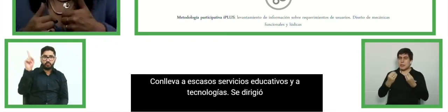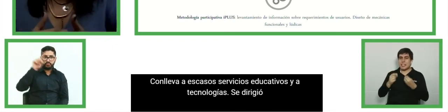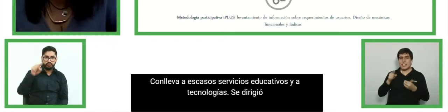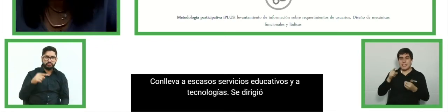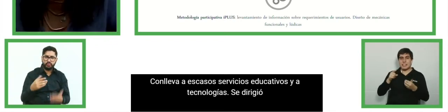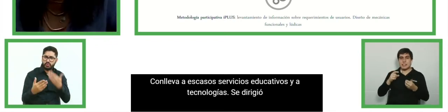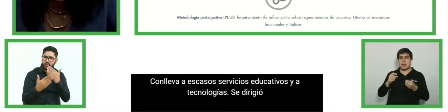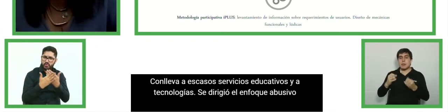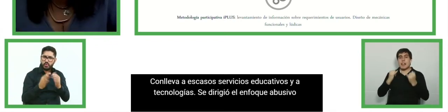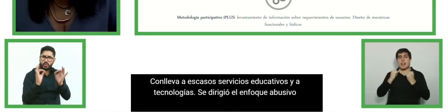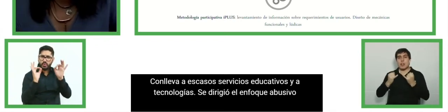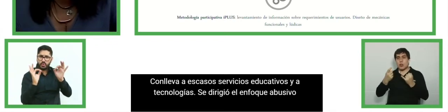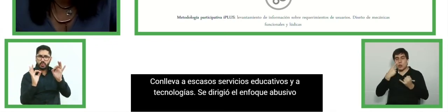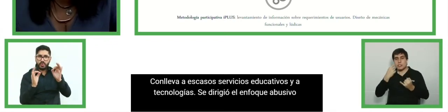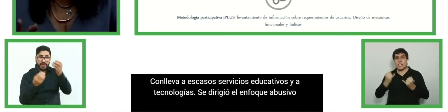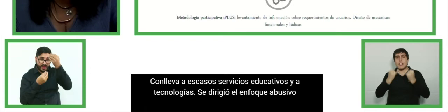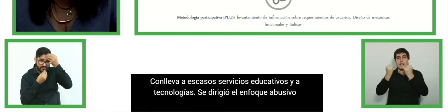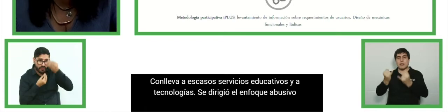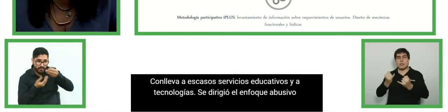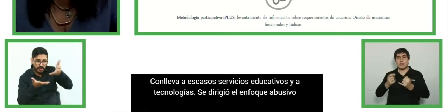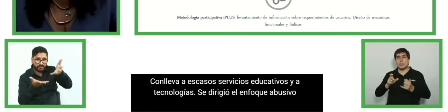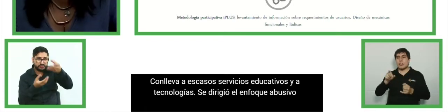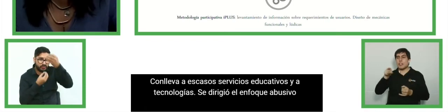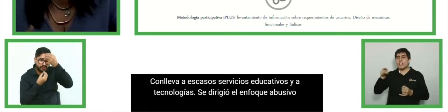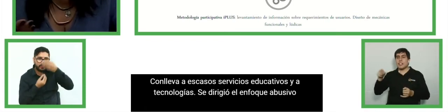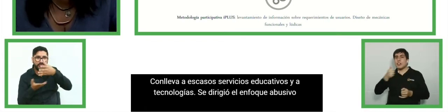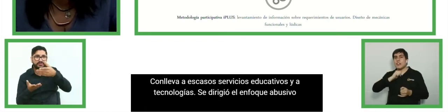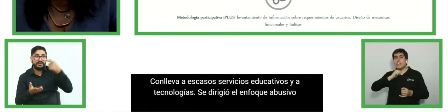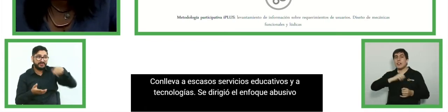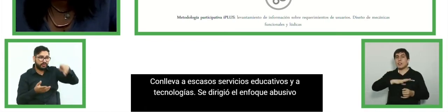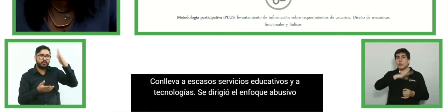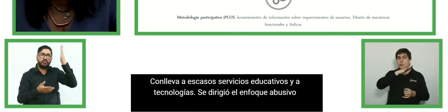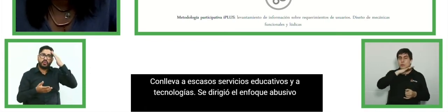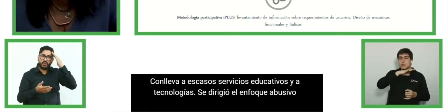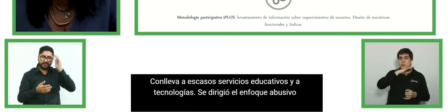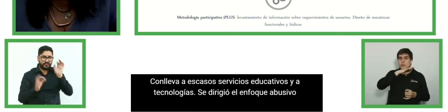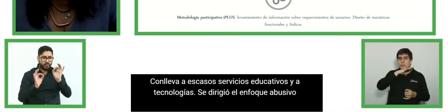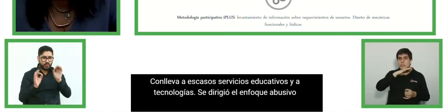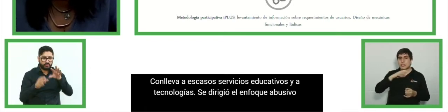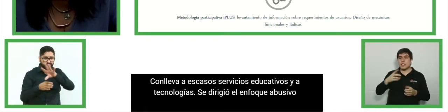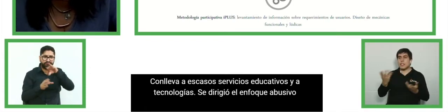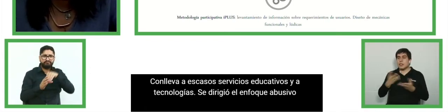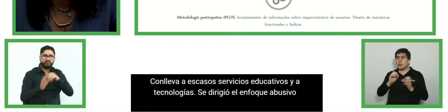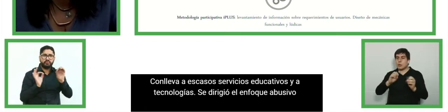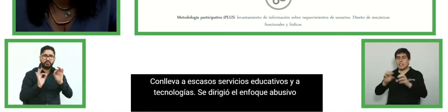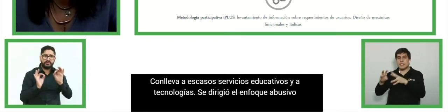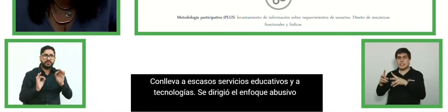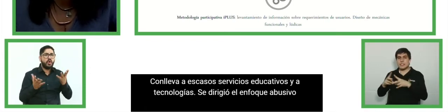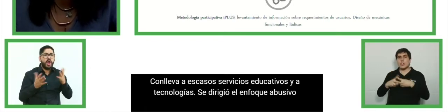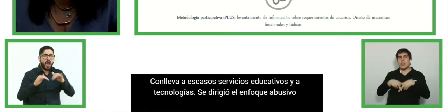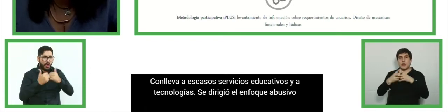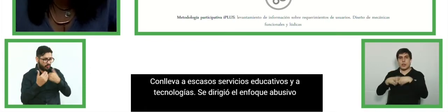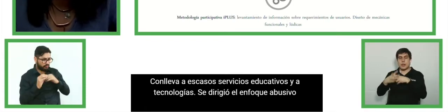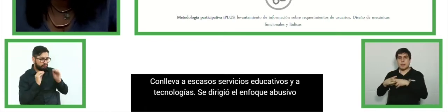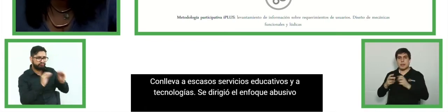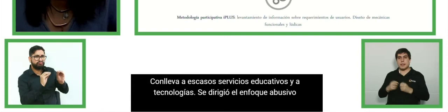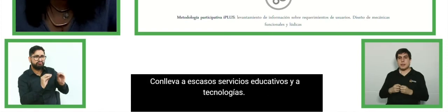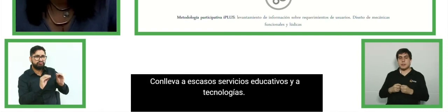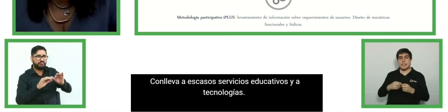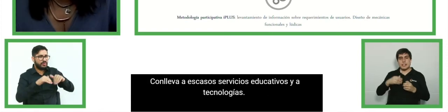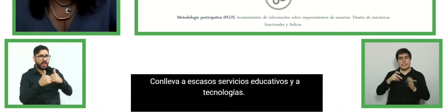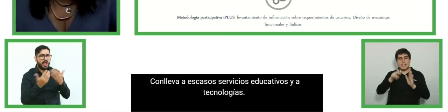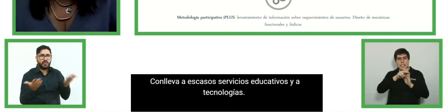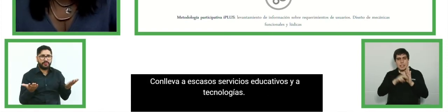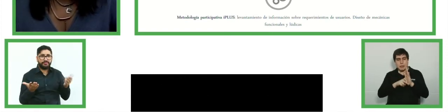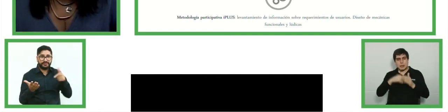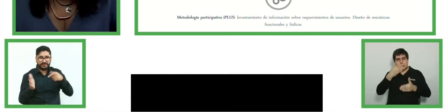sobre requerimientos de usuarios, así como para el diseño de las mecánicas lúdicas y funcionales. El proceso continuo de evaluación